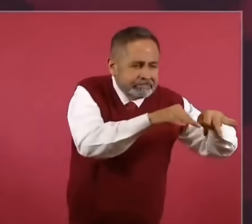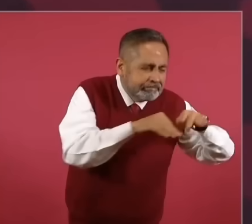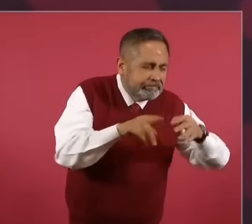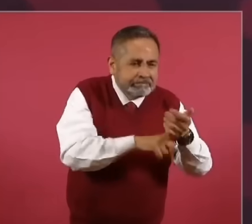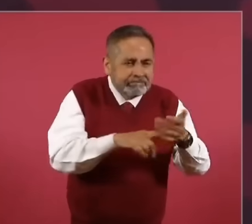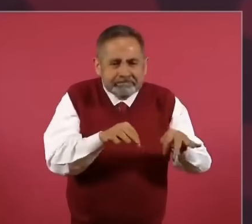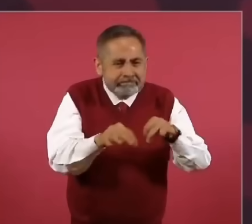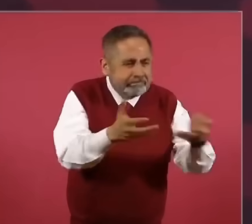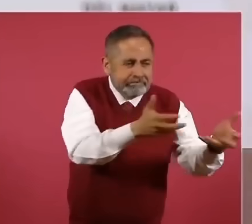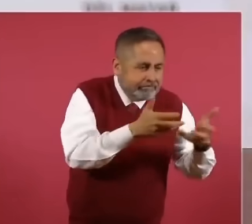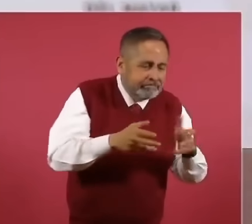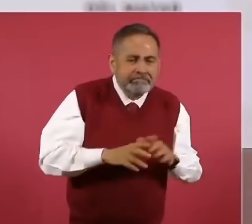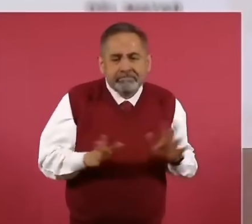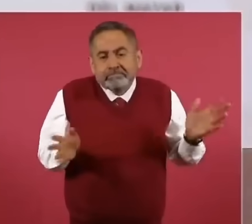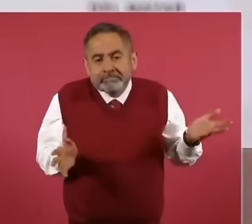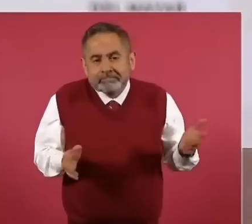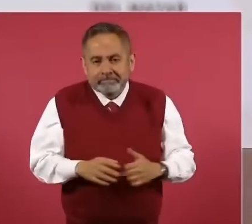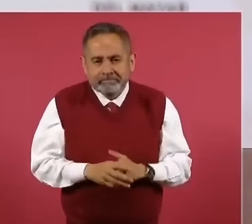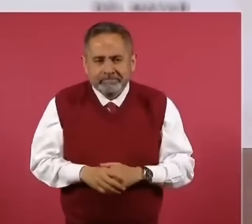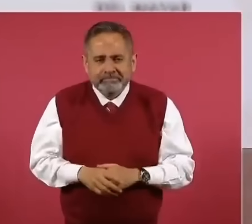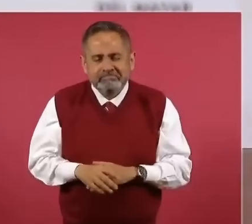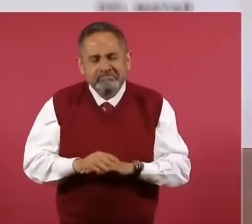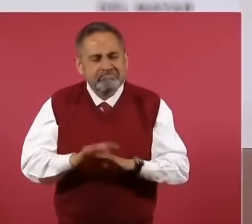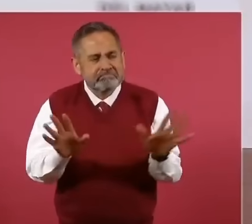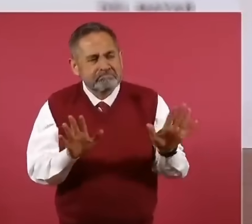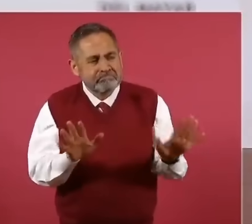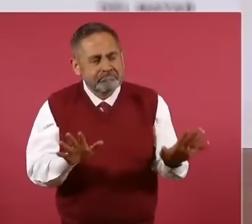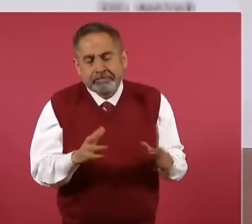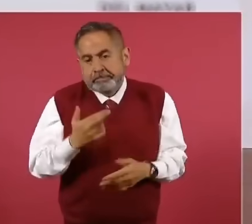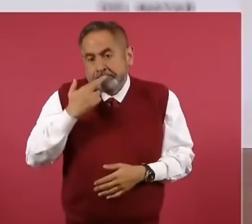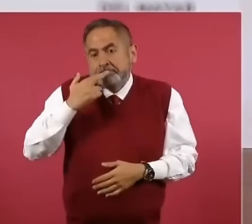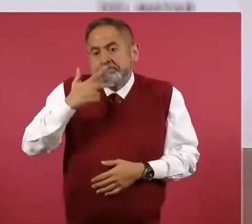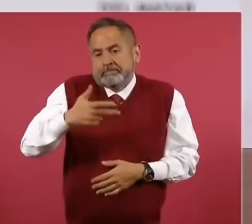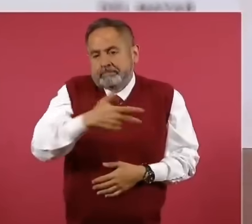ahí vamos de gane. Cuando yo era dirigente,